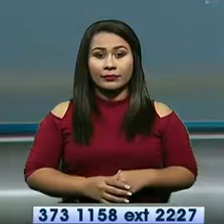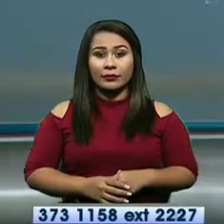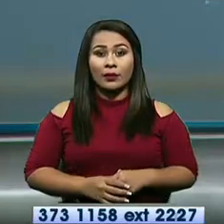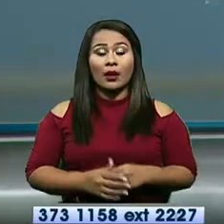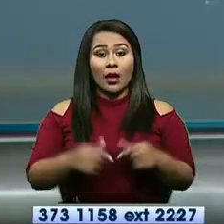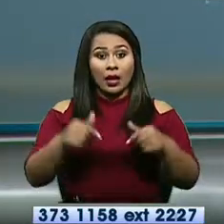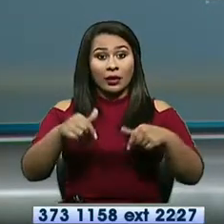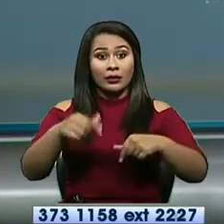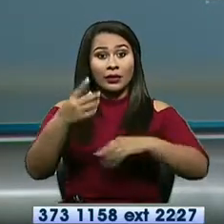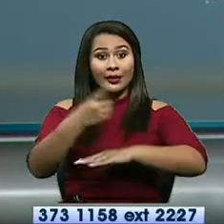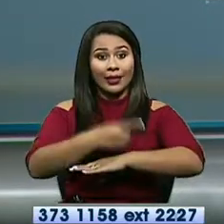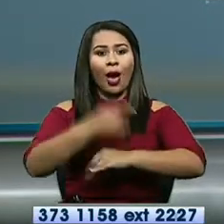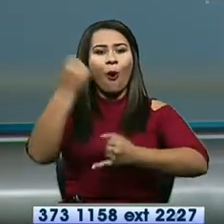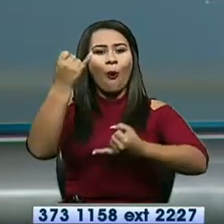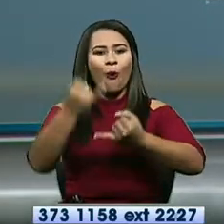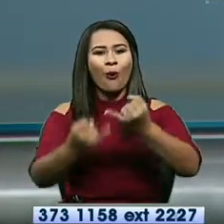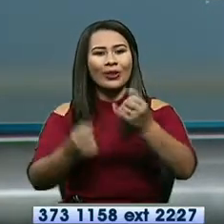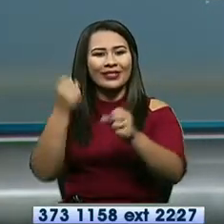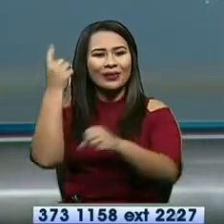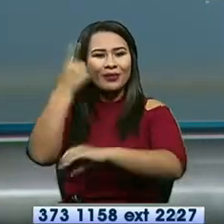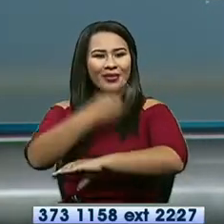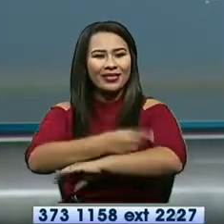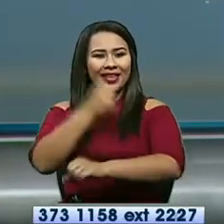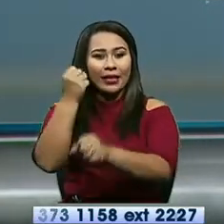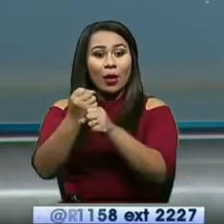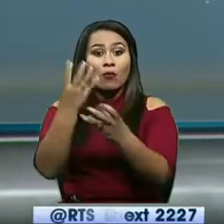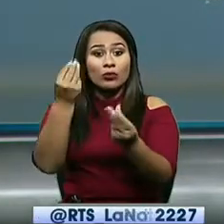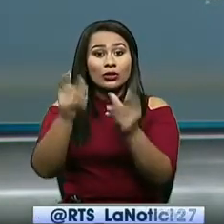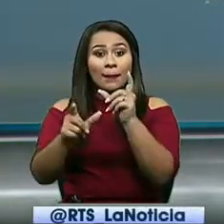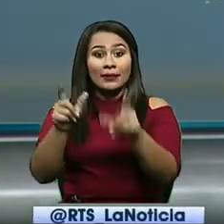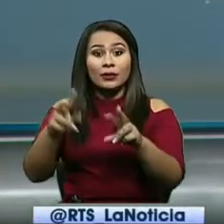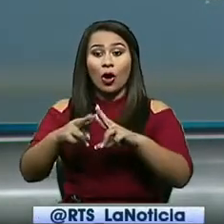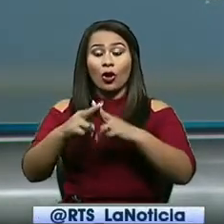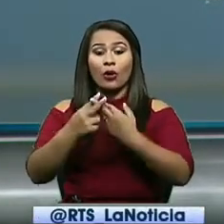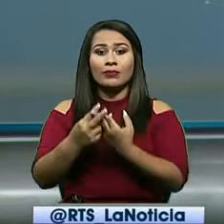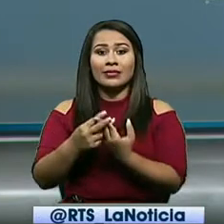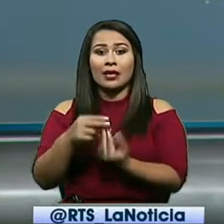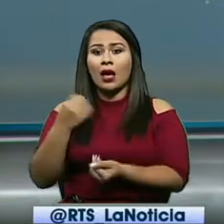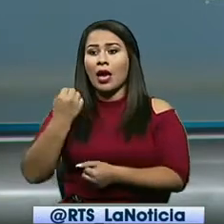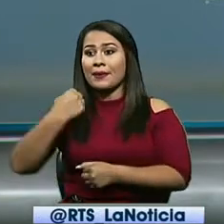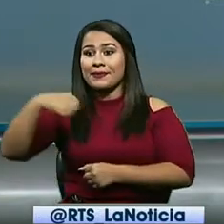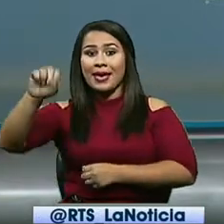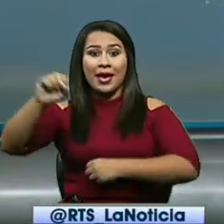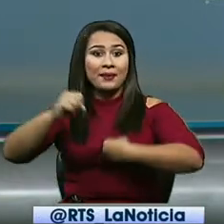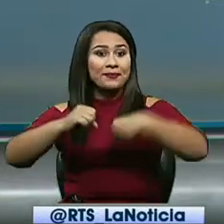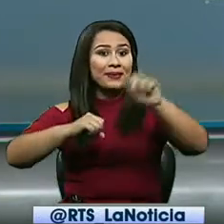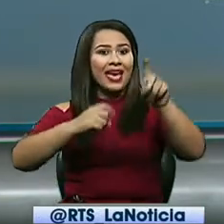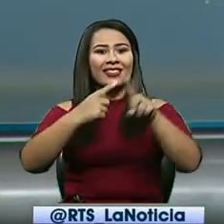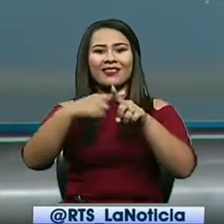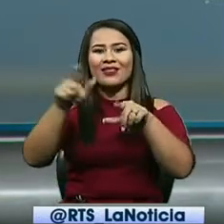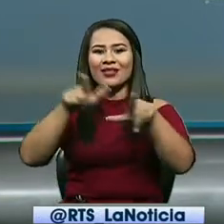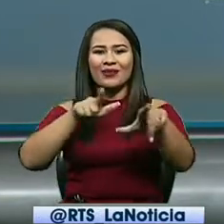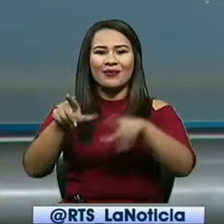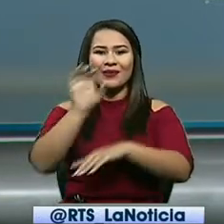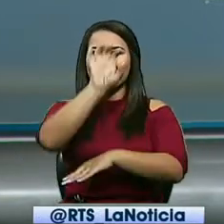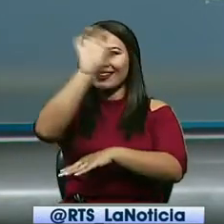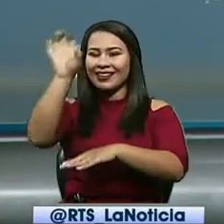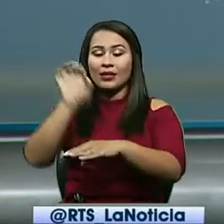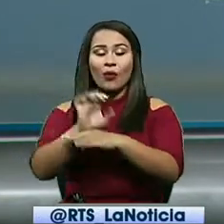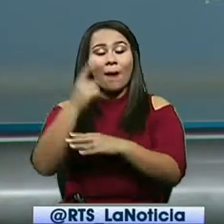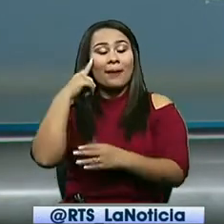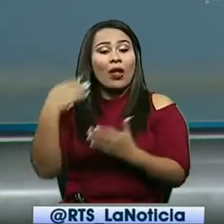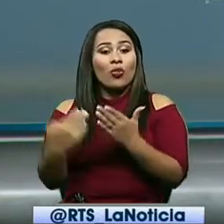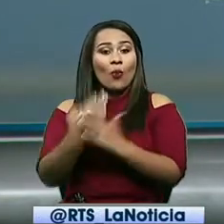Y en este último día laborable del año, muchas personas empezaron el éxodo a distintos puntos del Ecuador para recibir el año nuevo.